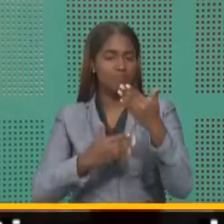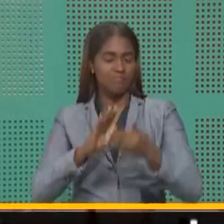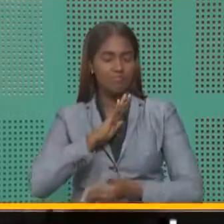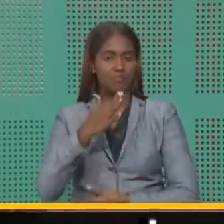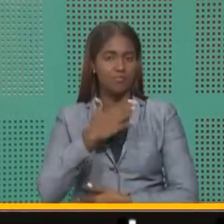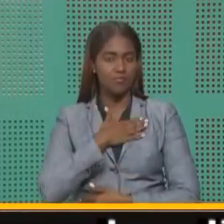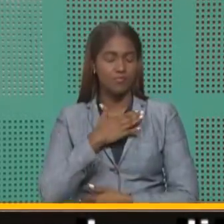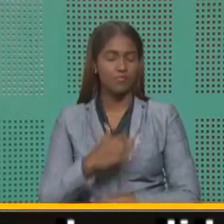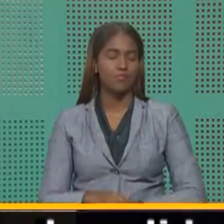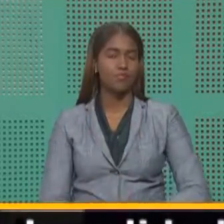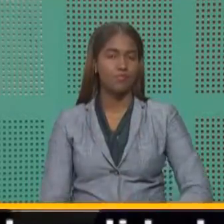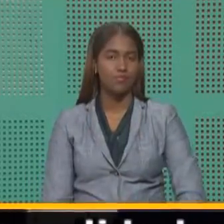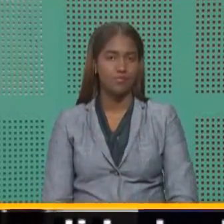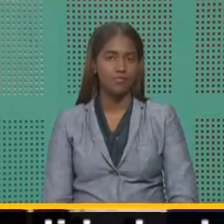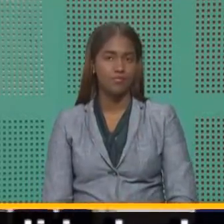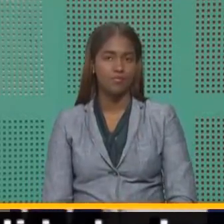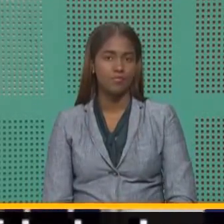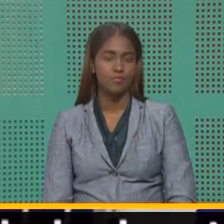propiedad